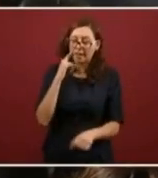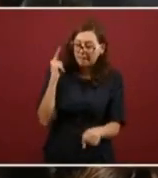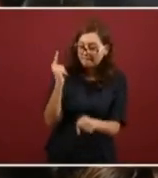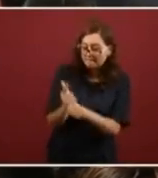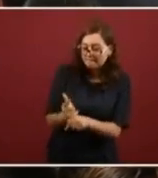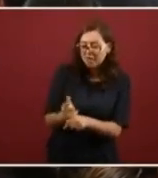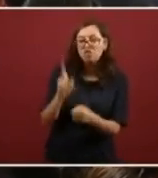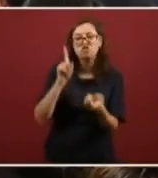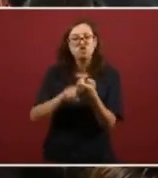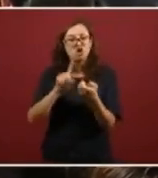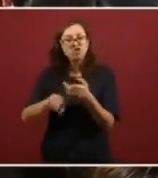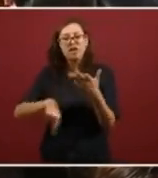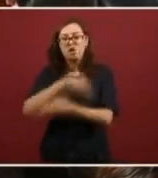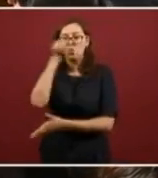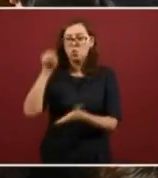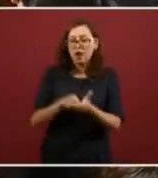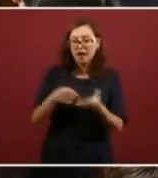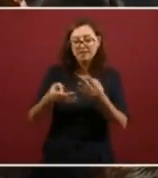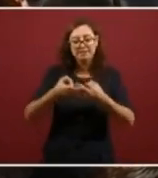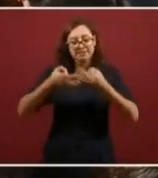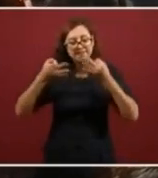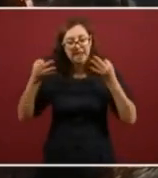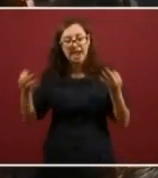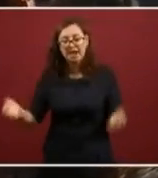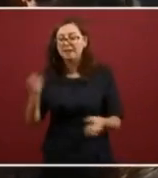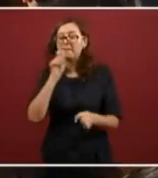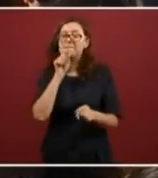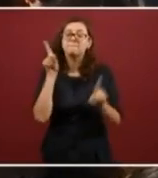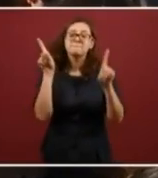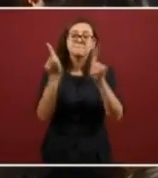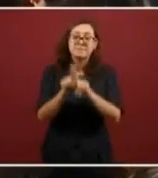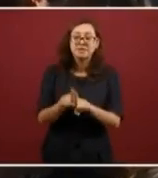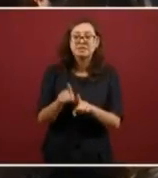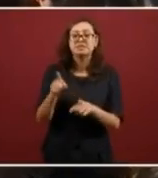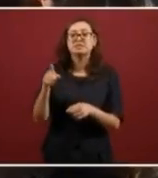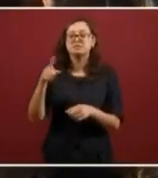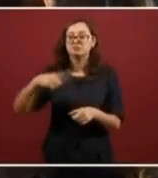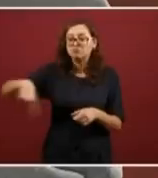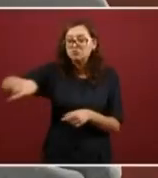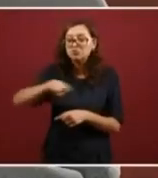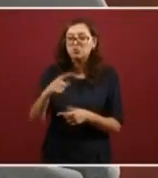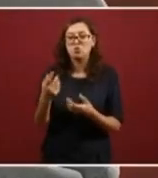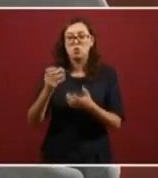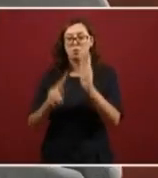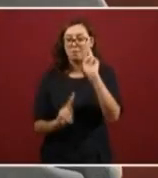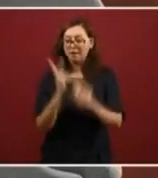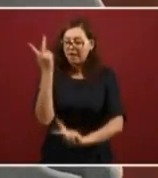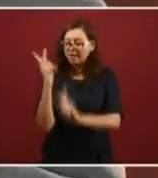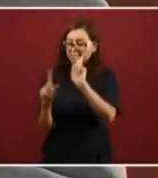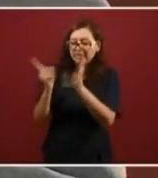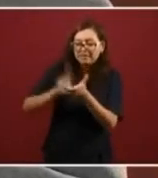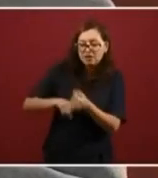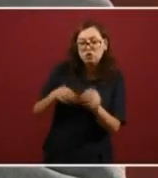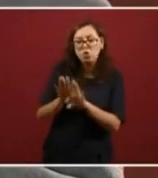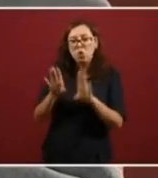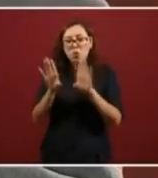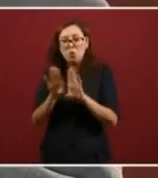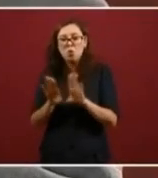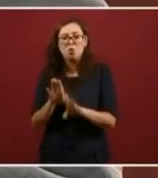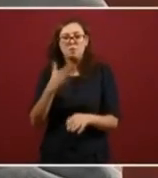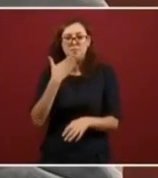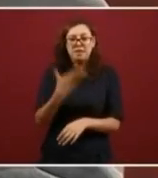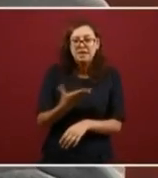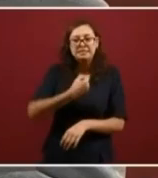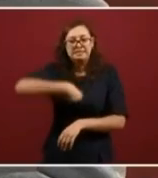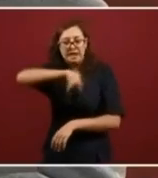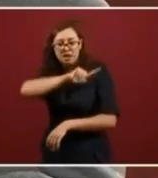físicamente la superficie e inclusive ver el estado fenológico, el estado del desarrollo de los cultivos. Este es un proceso que va a tomar tiempo,